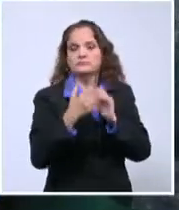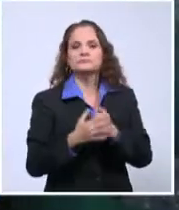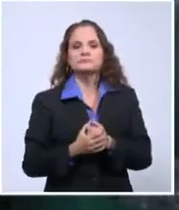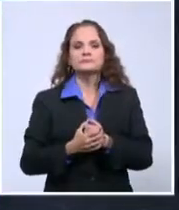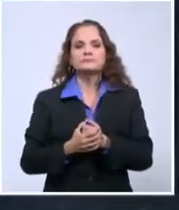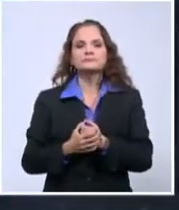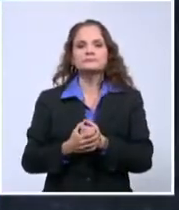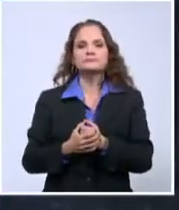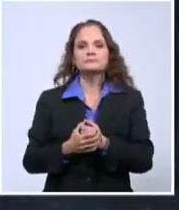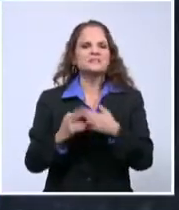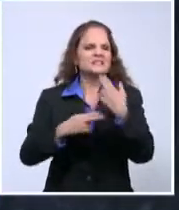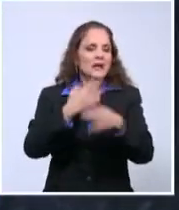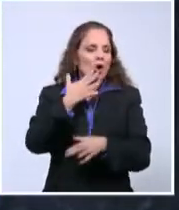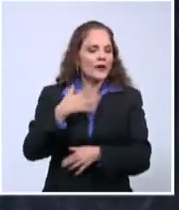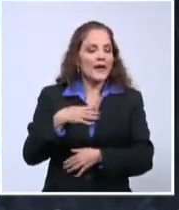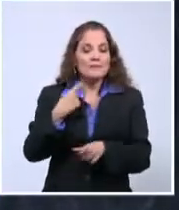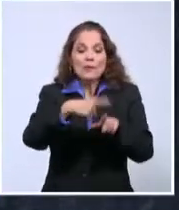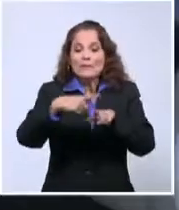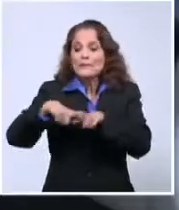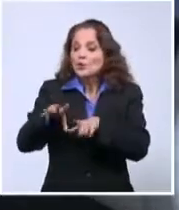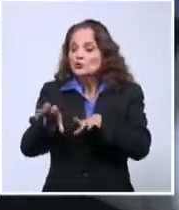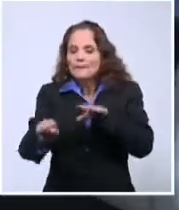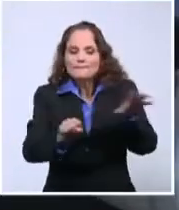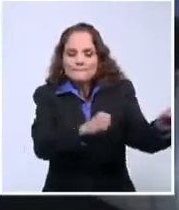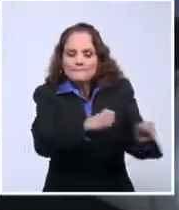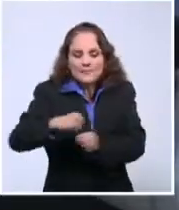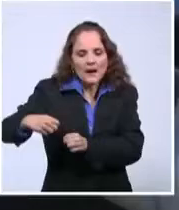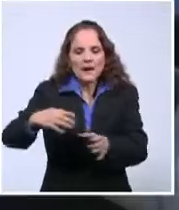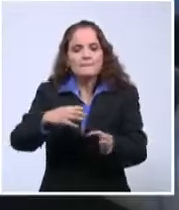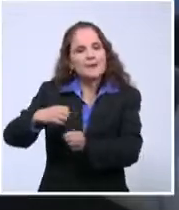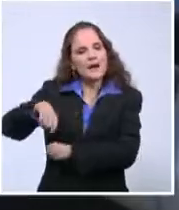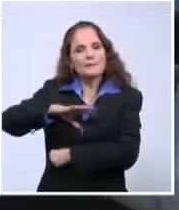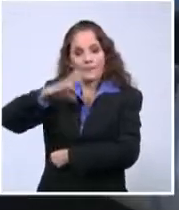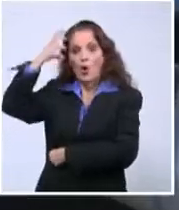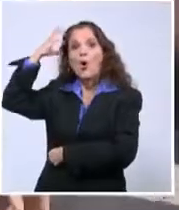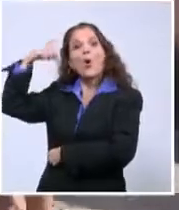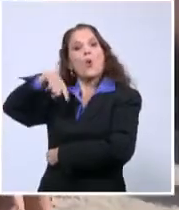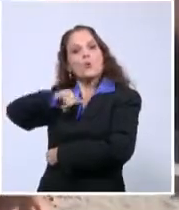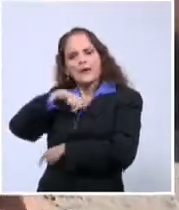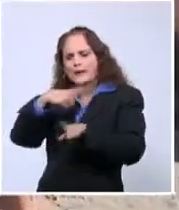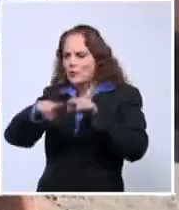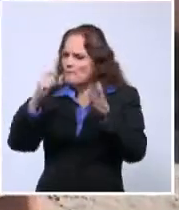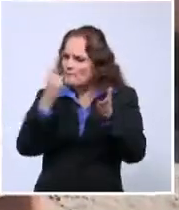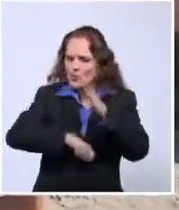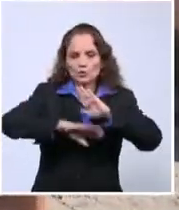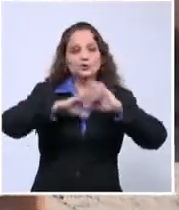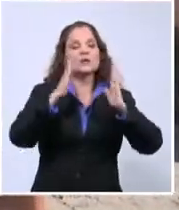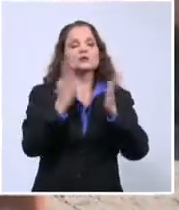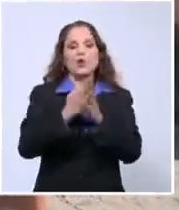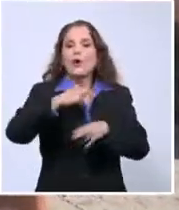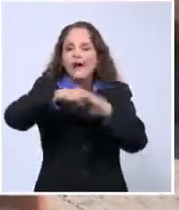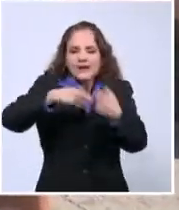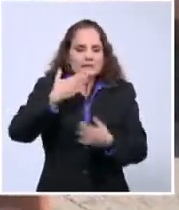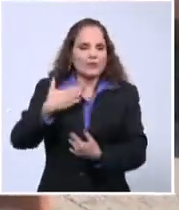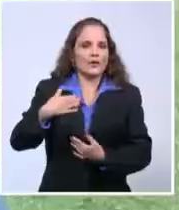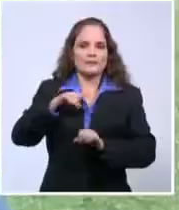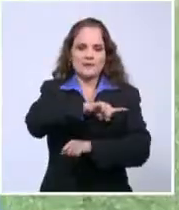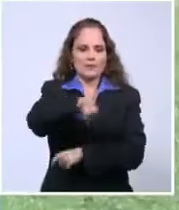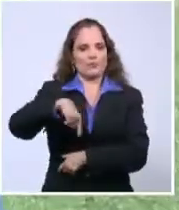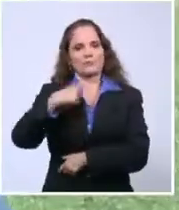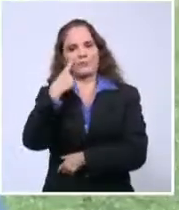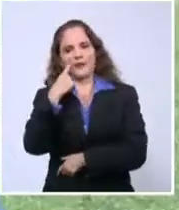y documentos, llamados de atención, multas, medidas profilácticas, son algunas de las acciones ante las deficiencias